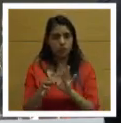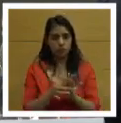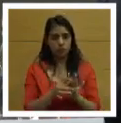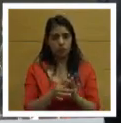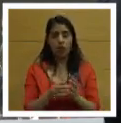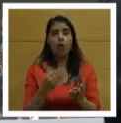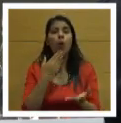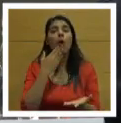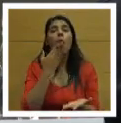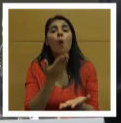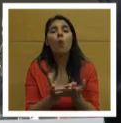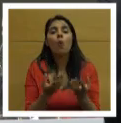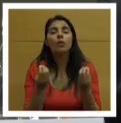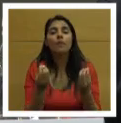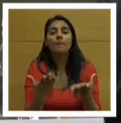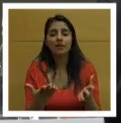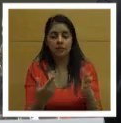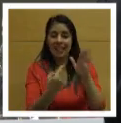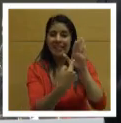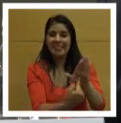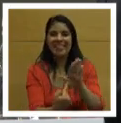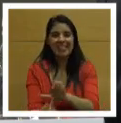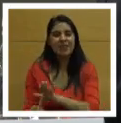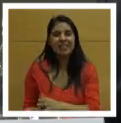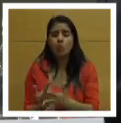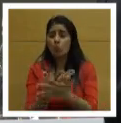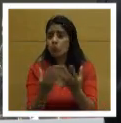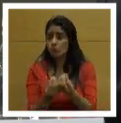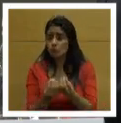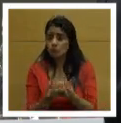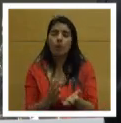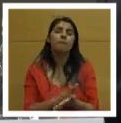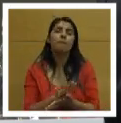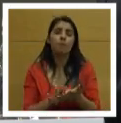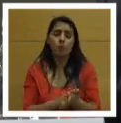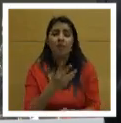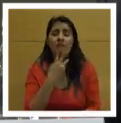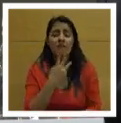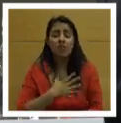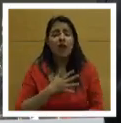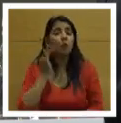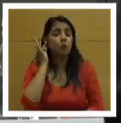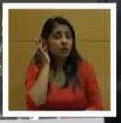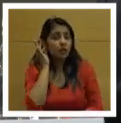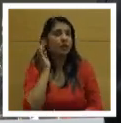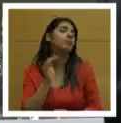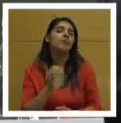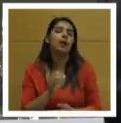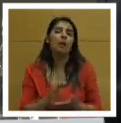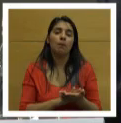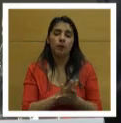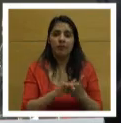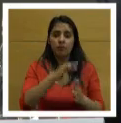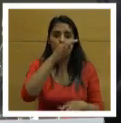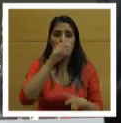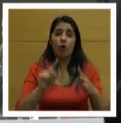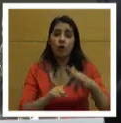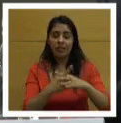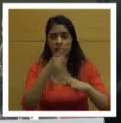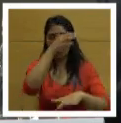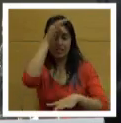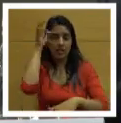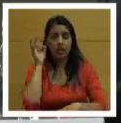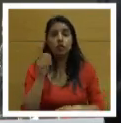¿Cuándo se produce esta discriminación múltiple? Donde hay factores adicionales de discriminación en la vida de las mujeres. Hablamos del origen étnico, ¿no es cierto?, del